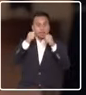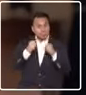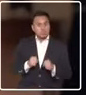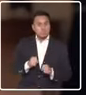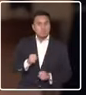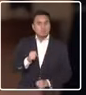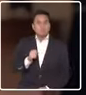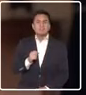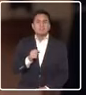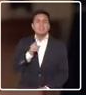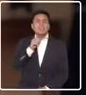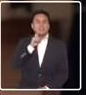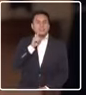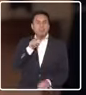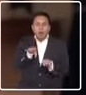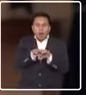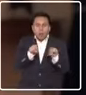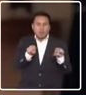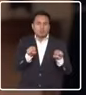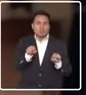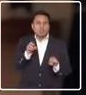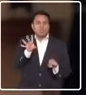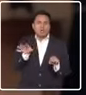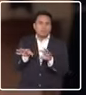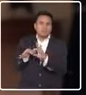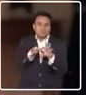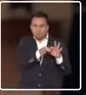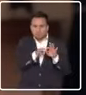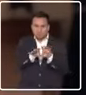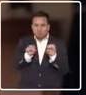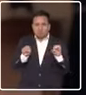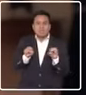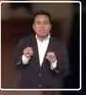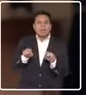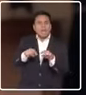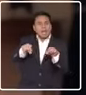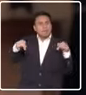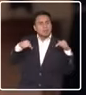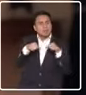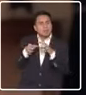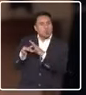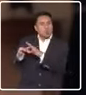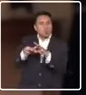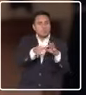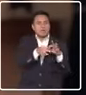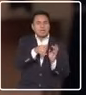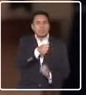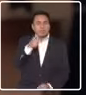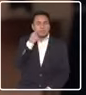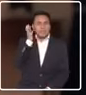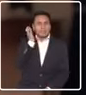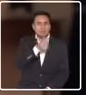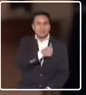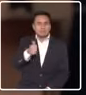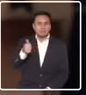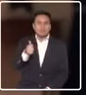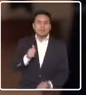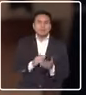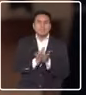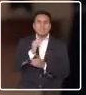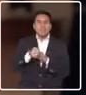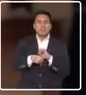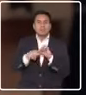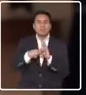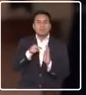posible Tener acuerdos unitarios espacios que nos unan a todos y a todas a partir